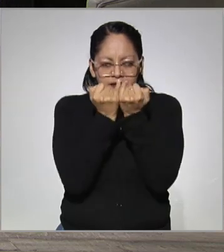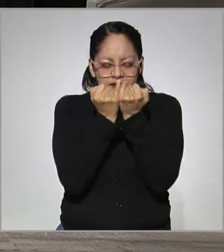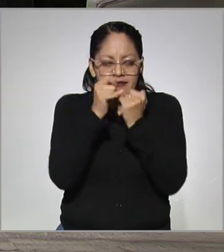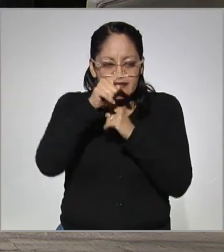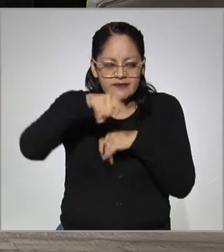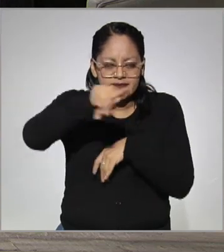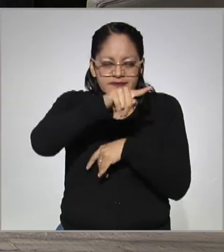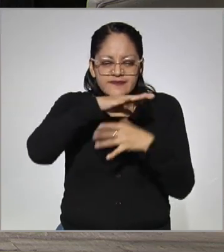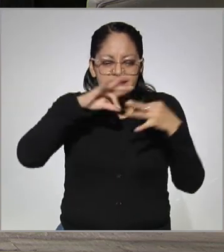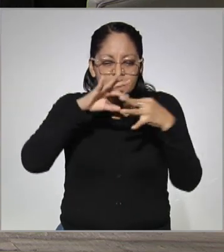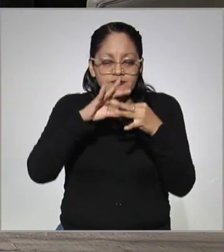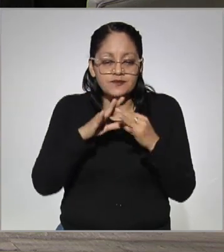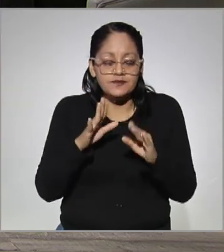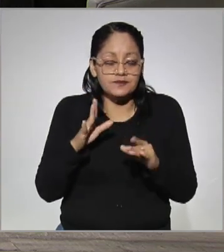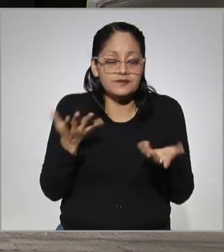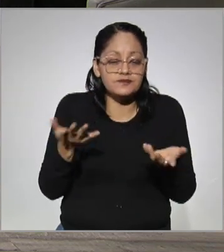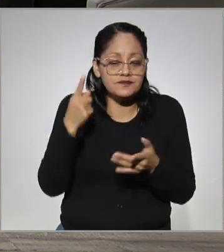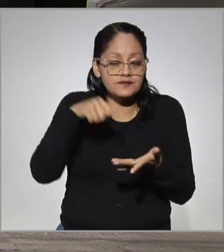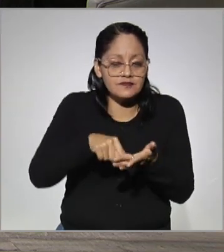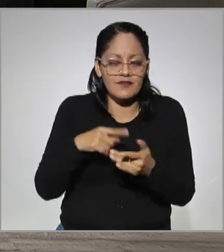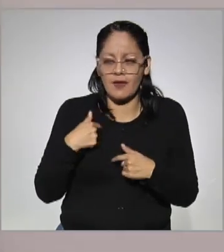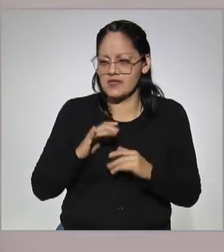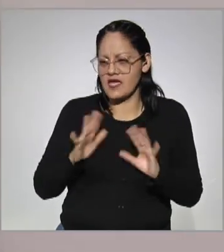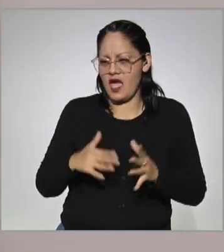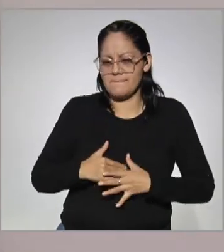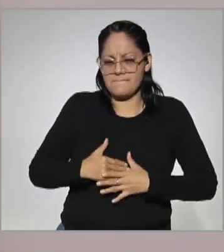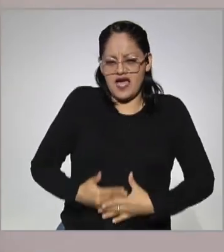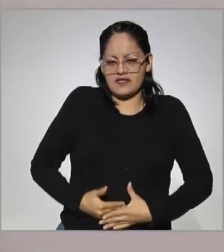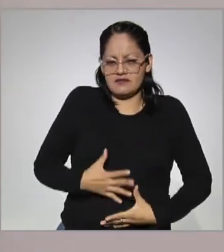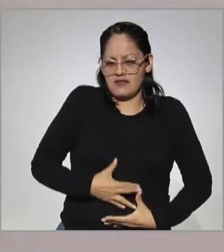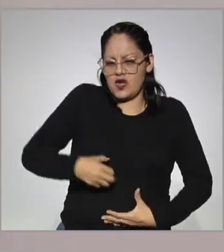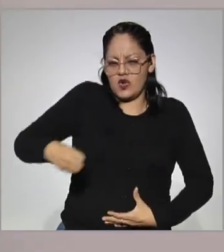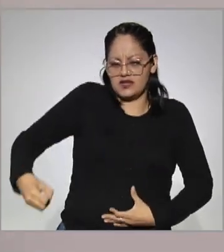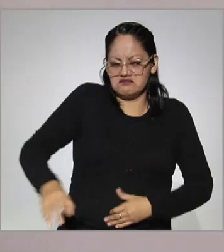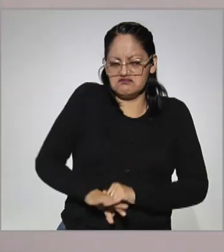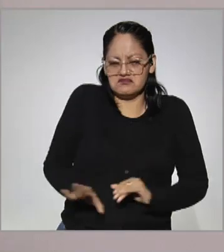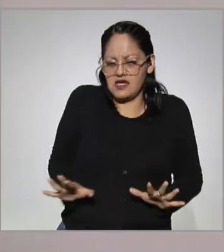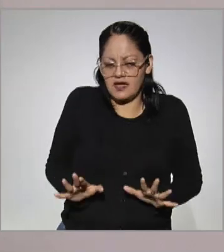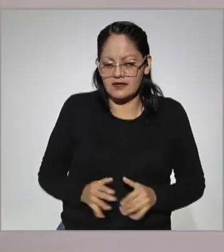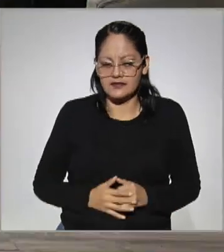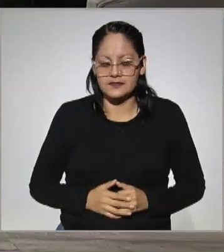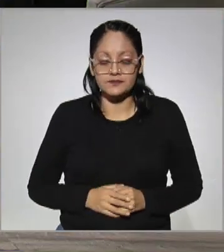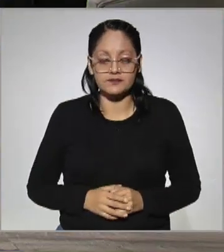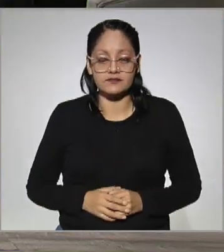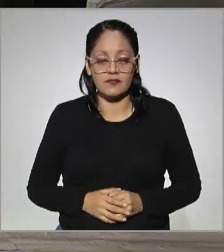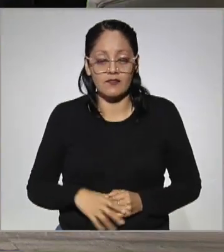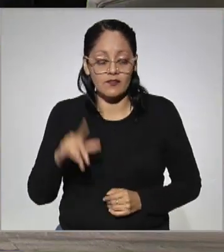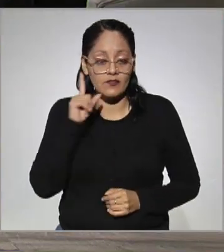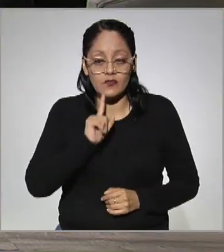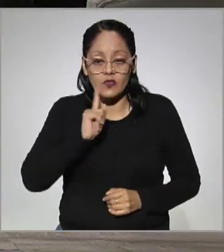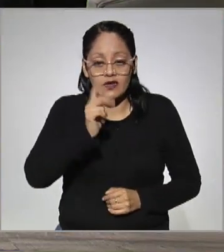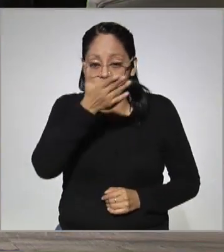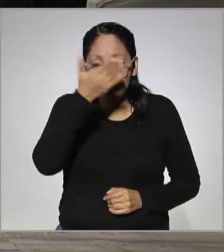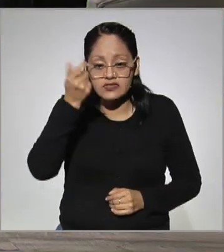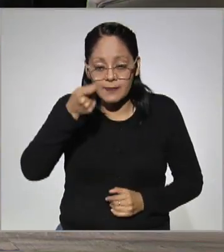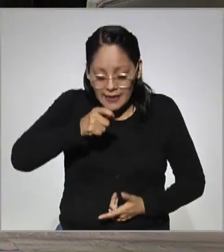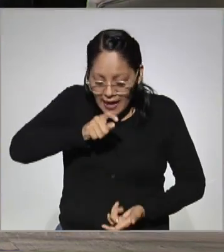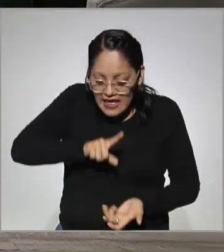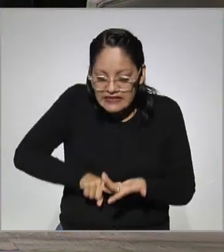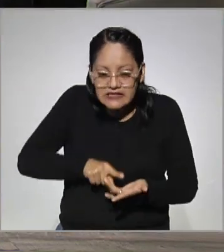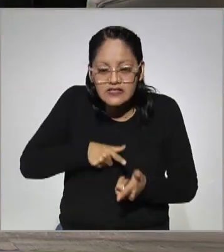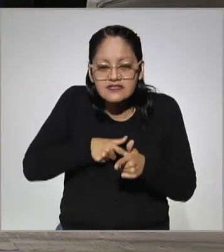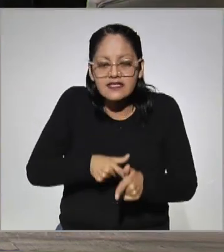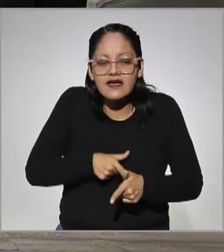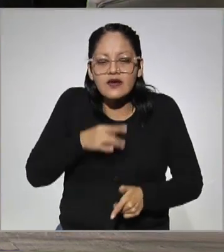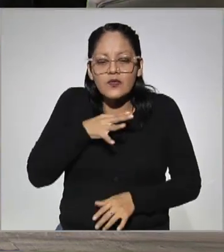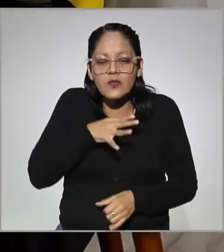se les informe a las mujeres porque creen, no, pues a mí ya me quitaron la matriz. Así es. Sí. Lo real es que las mujeres no saben qué les dejaron. Así ¿eh? es. O sea,